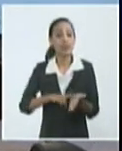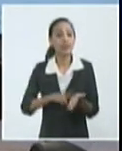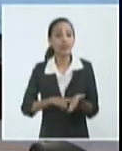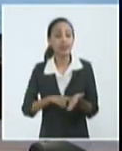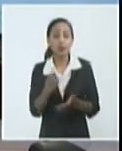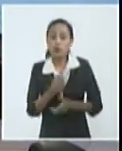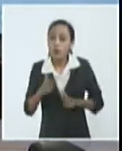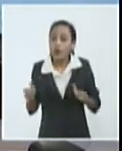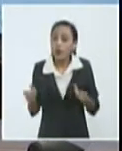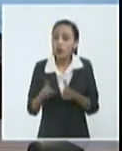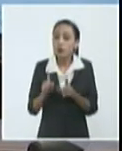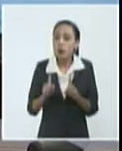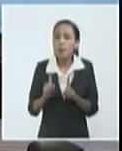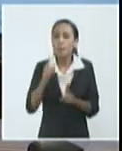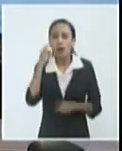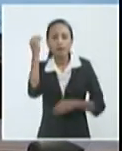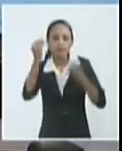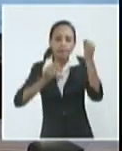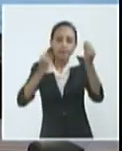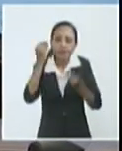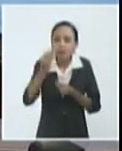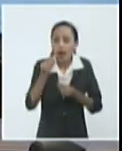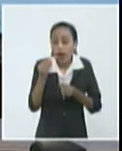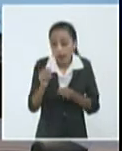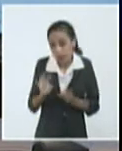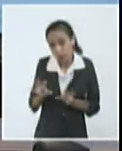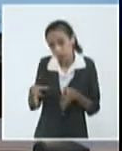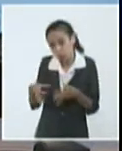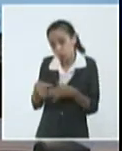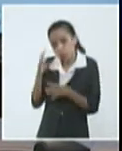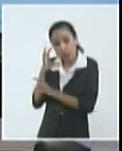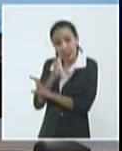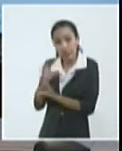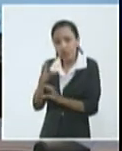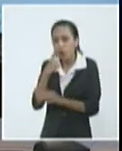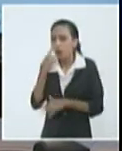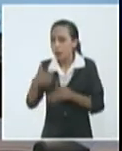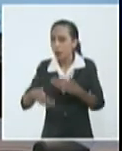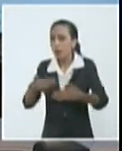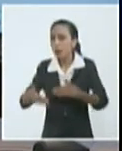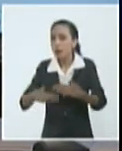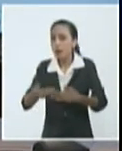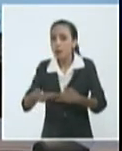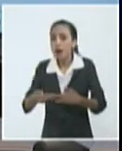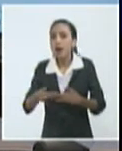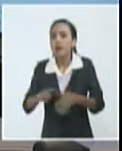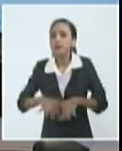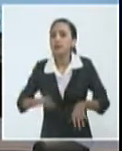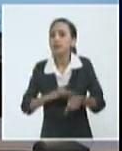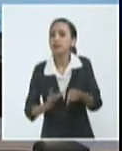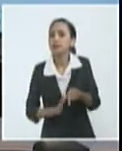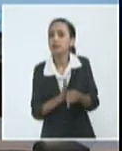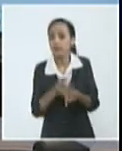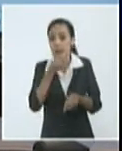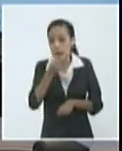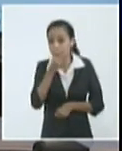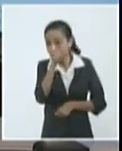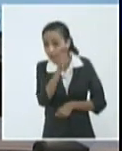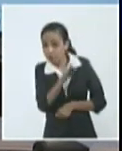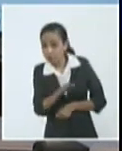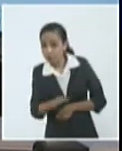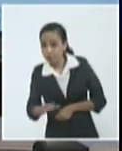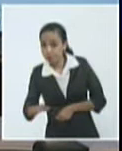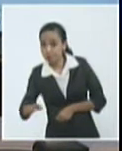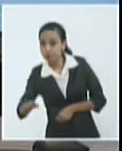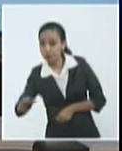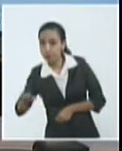para evaluar desde el punto de vista científico todas las problemáticas en el enfrentamiento a la COVID, que describen esto en una situación